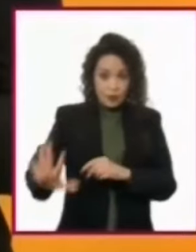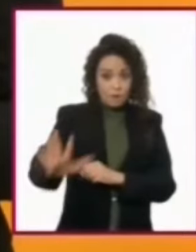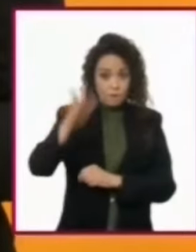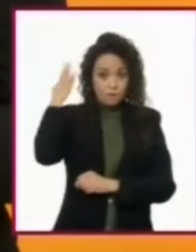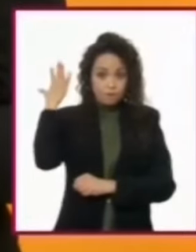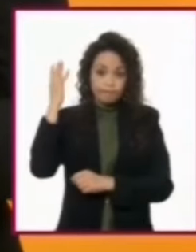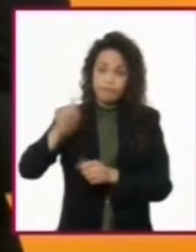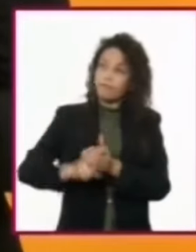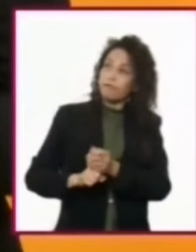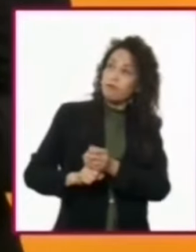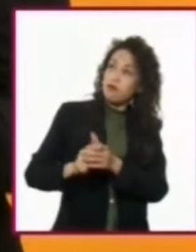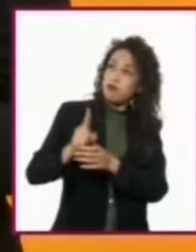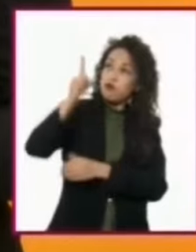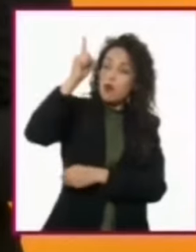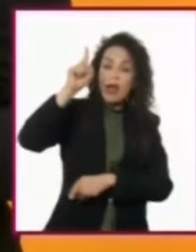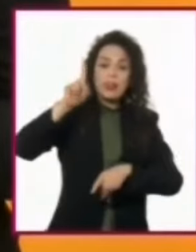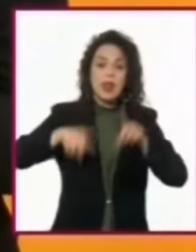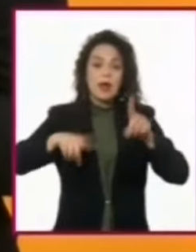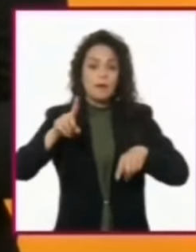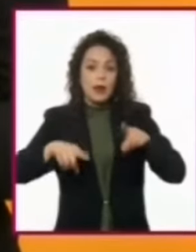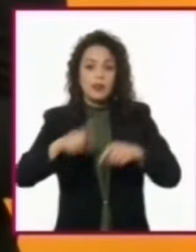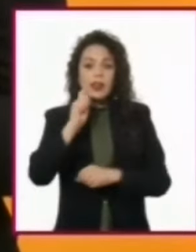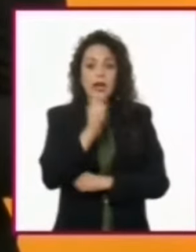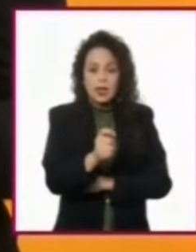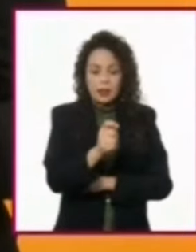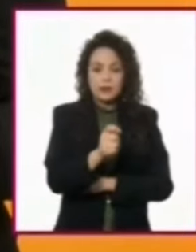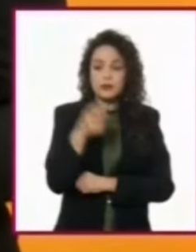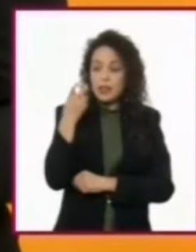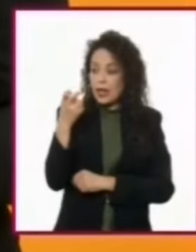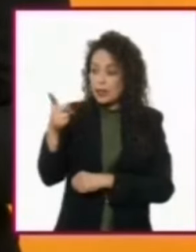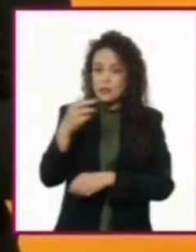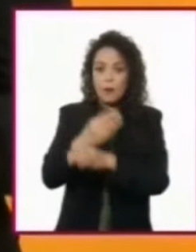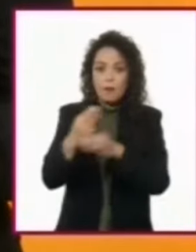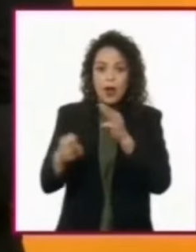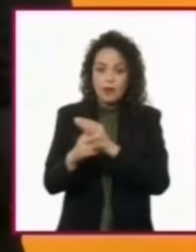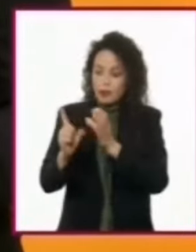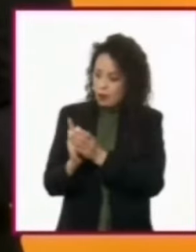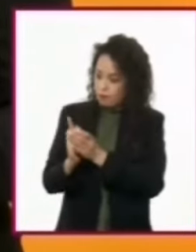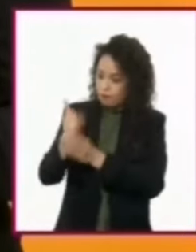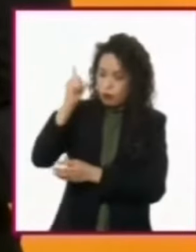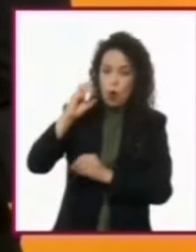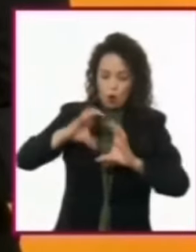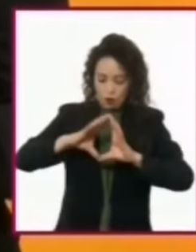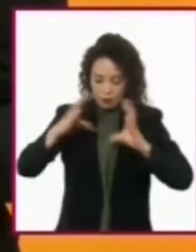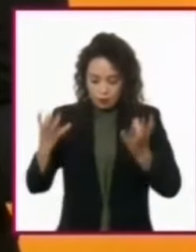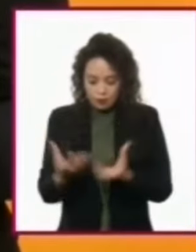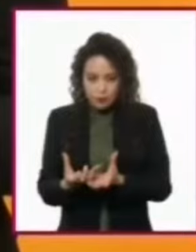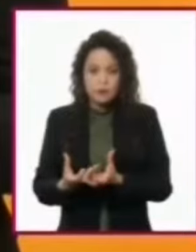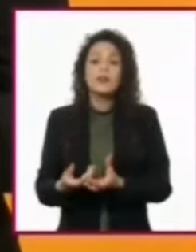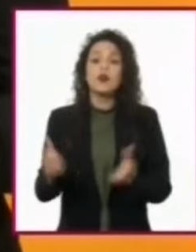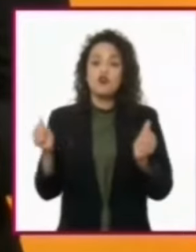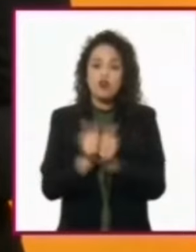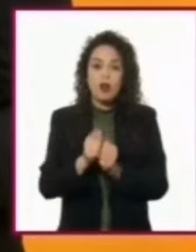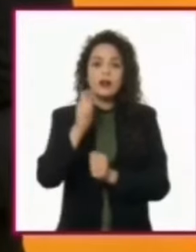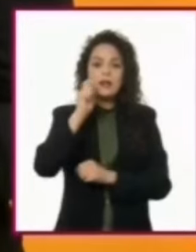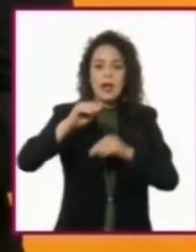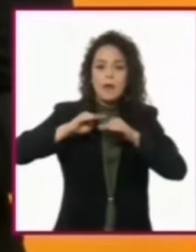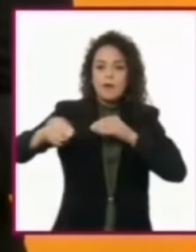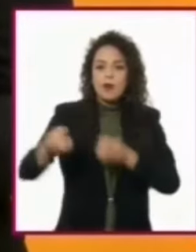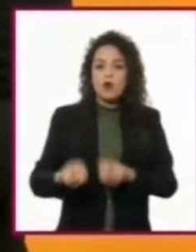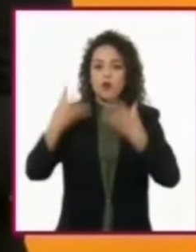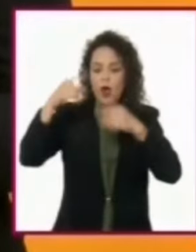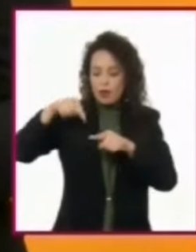escape depende tanto de la masa del cuerpo del que quieres escapar como de la distancia que hay entre el